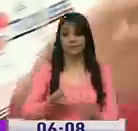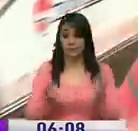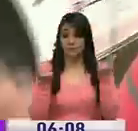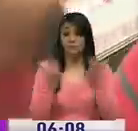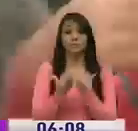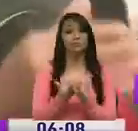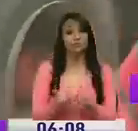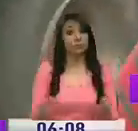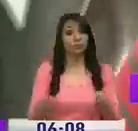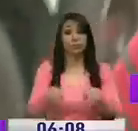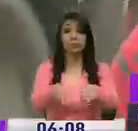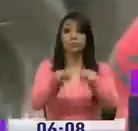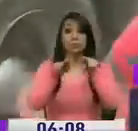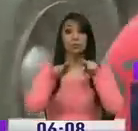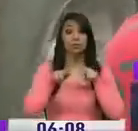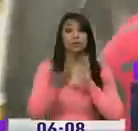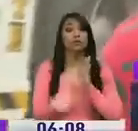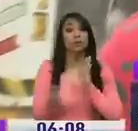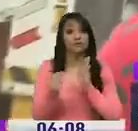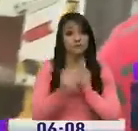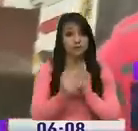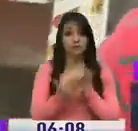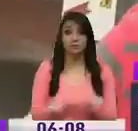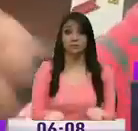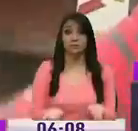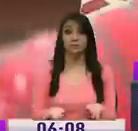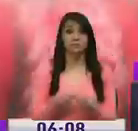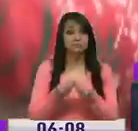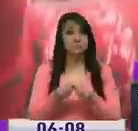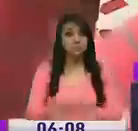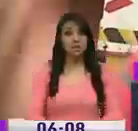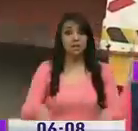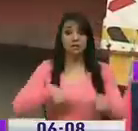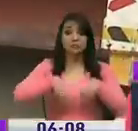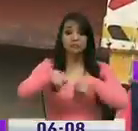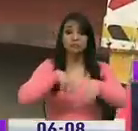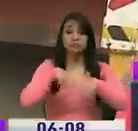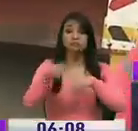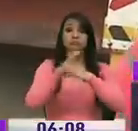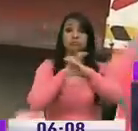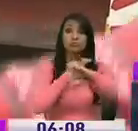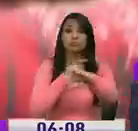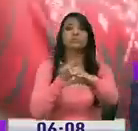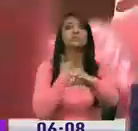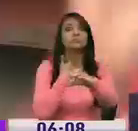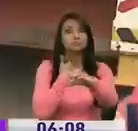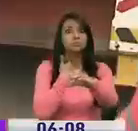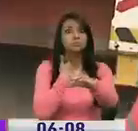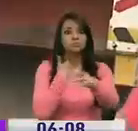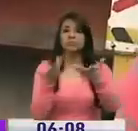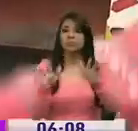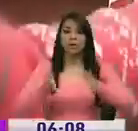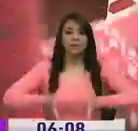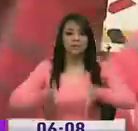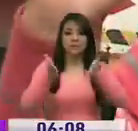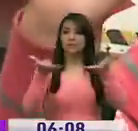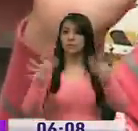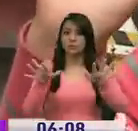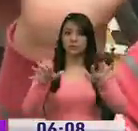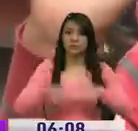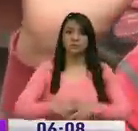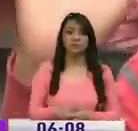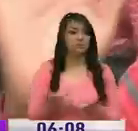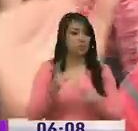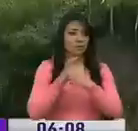dé el puente nuevamente porque perdemos nosotros la línea de que pasa acá Miraflores nosotros estamos sin sin bus ahorita